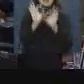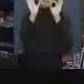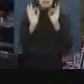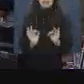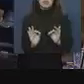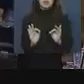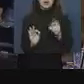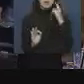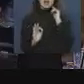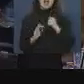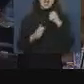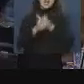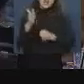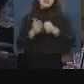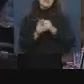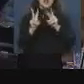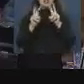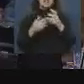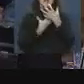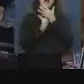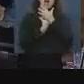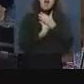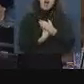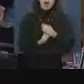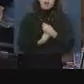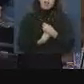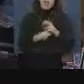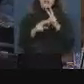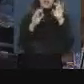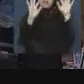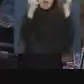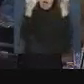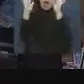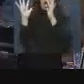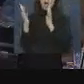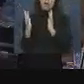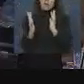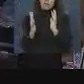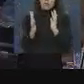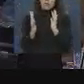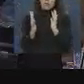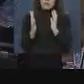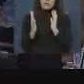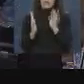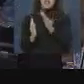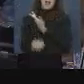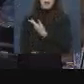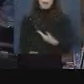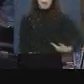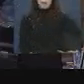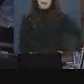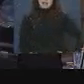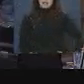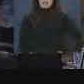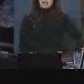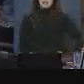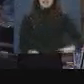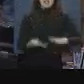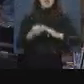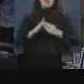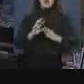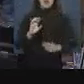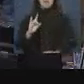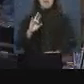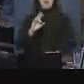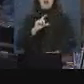para luchar por los temas que hoy día los afligen los temas forestales en donde í presidenta de las comunidades purrán que por